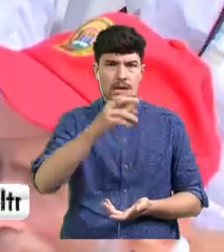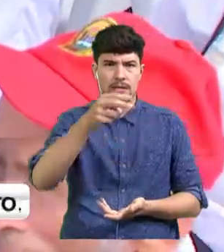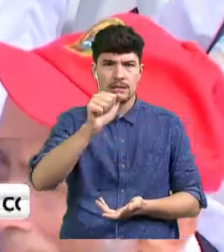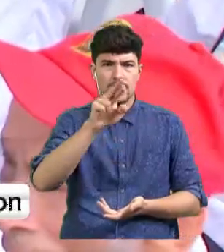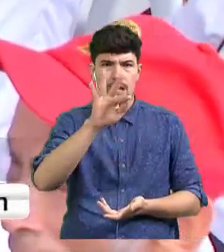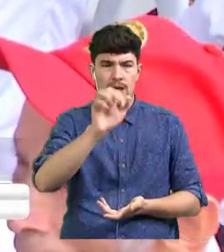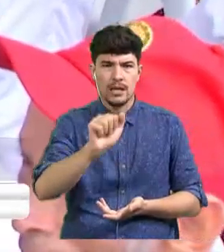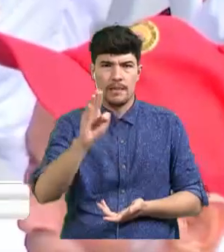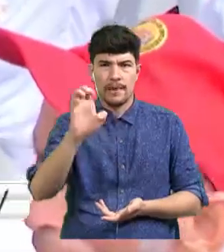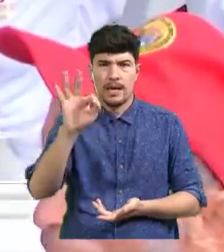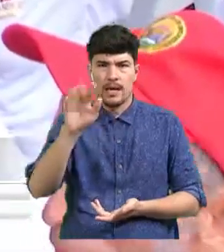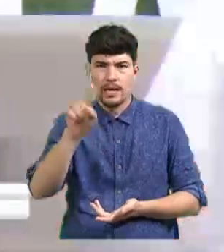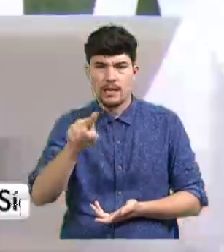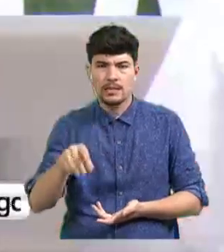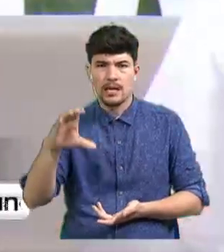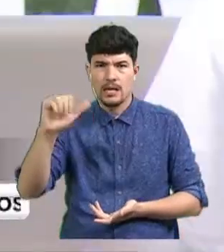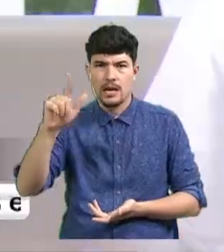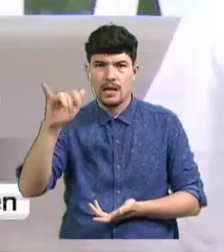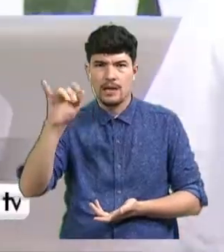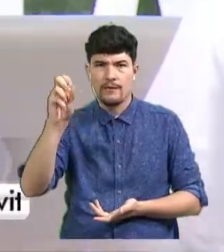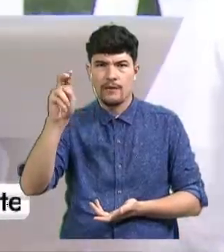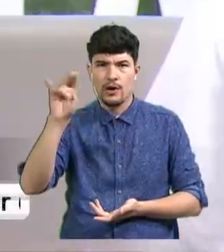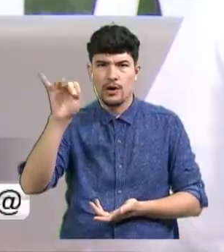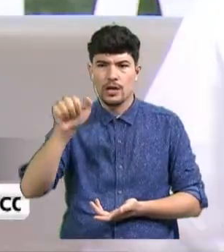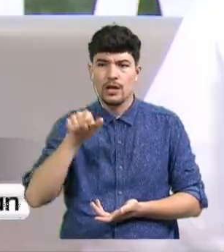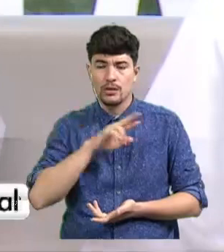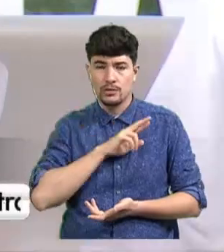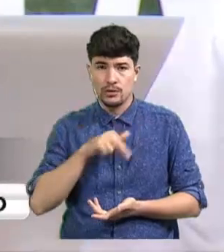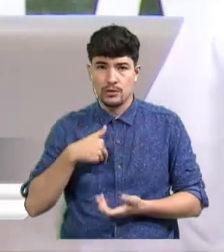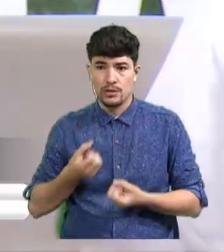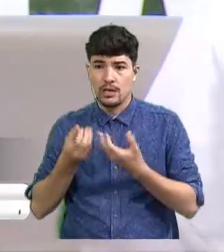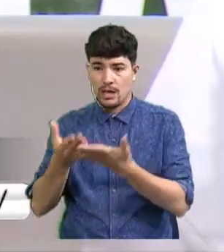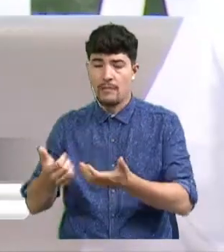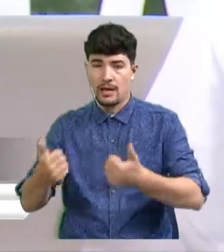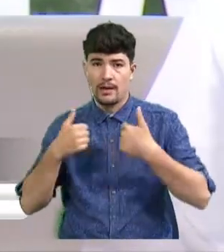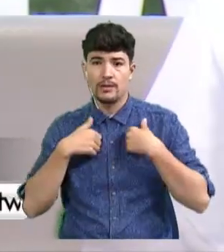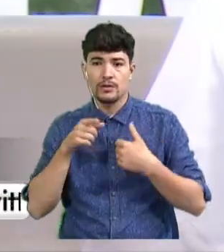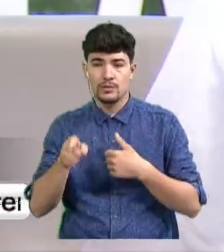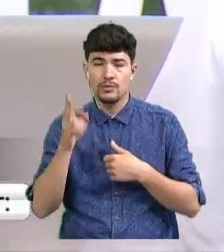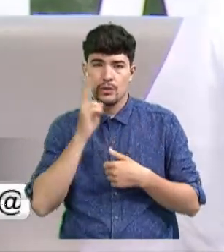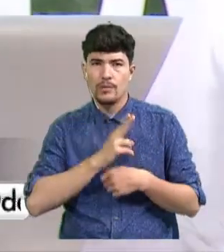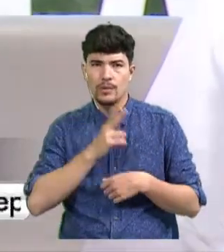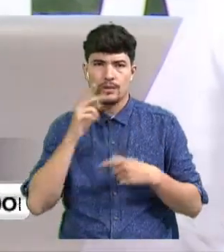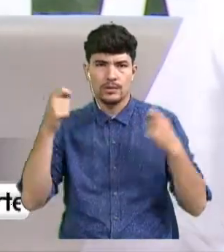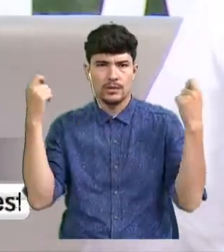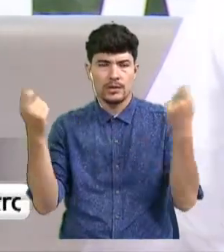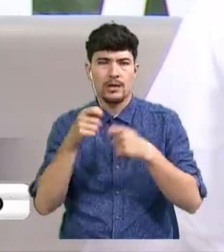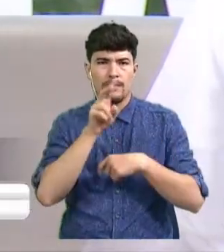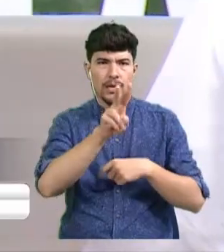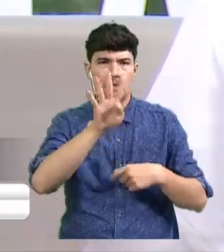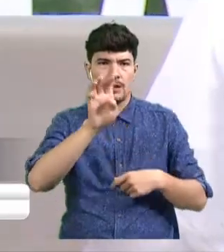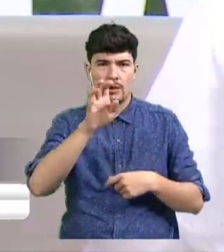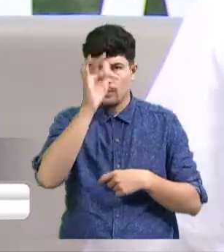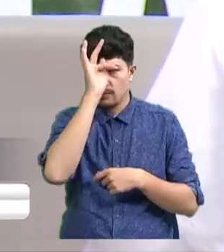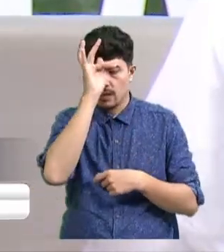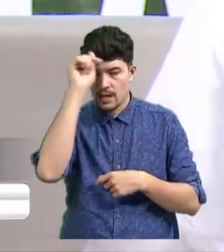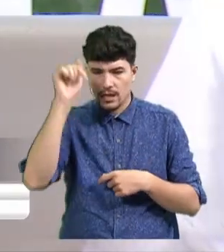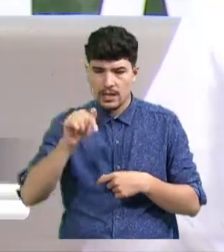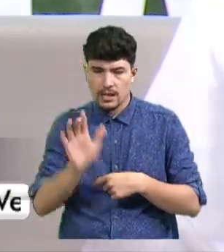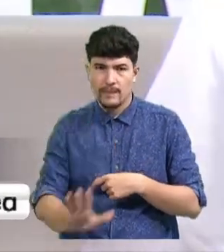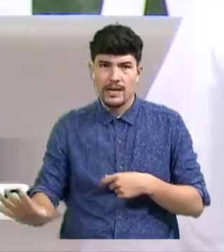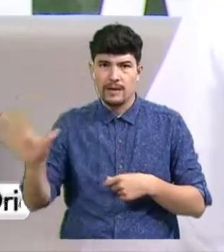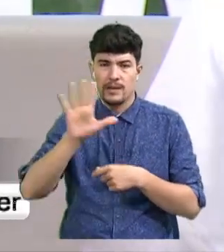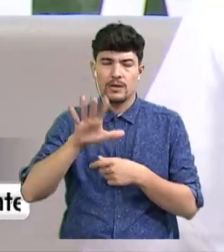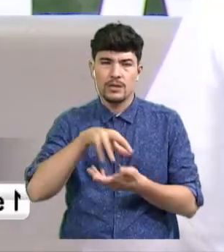sea, no solamente beneficiamos con esta dotación que el gobernador entregó, un compromiso de campaña en 29 hospitales del departamento de